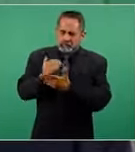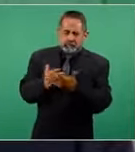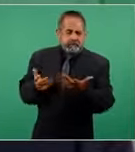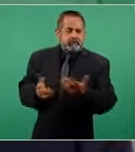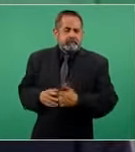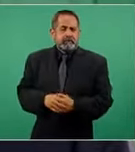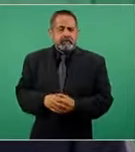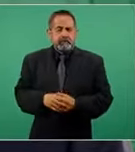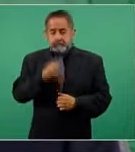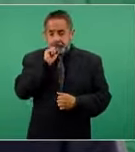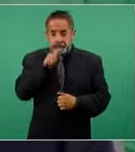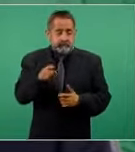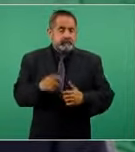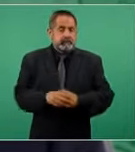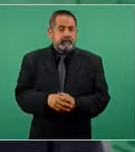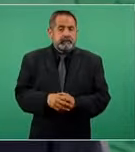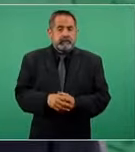también